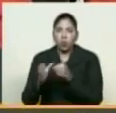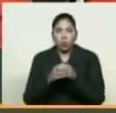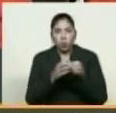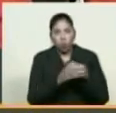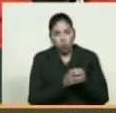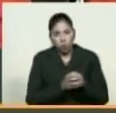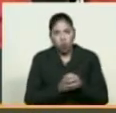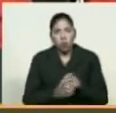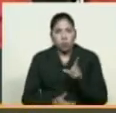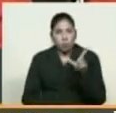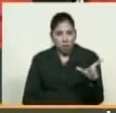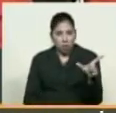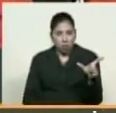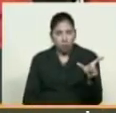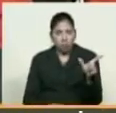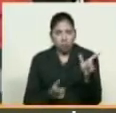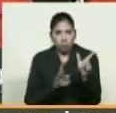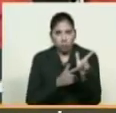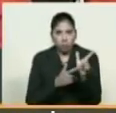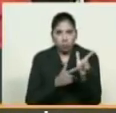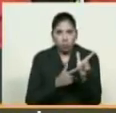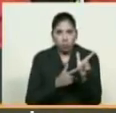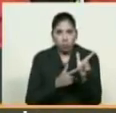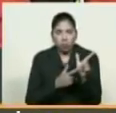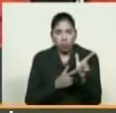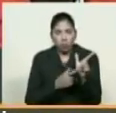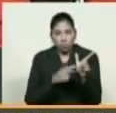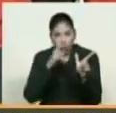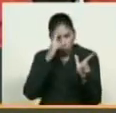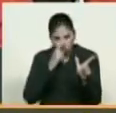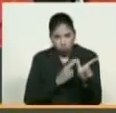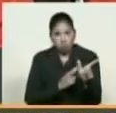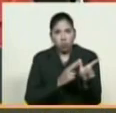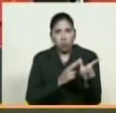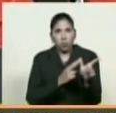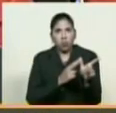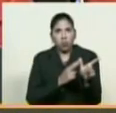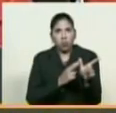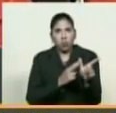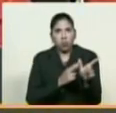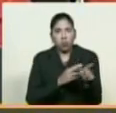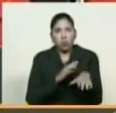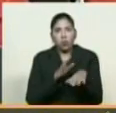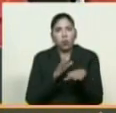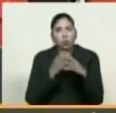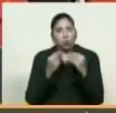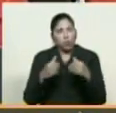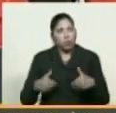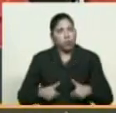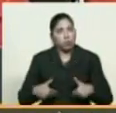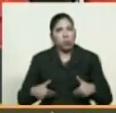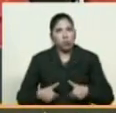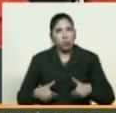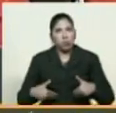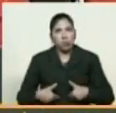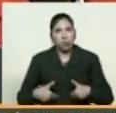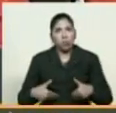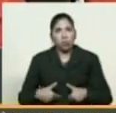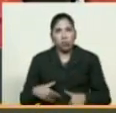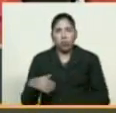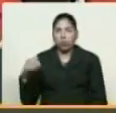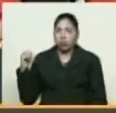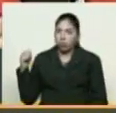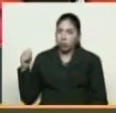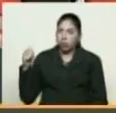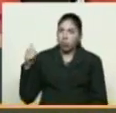Socialista Unido de Venezuela hay que hacerle un reconocimiento por todo el esfuerzo que ha venido haciendo desde su